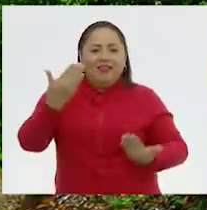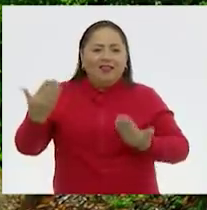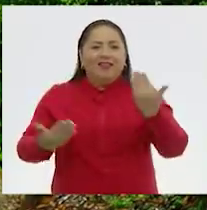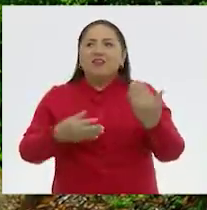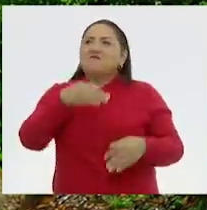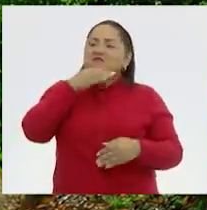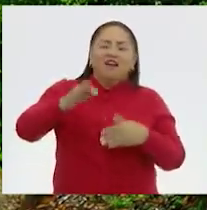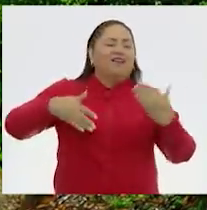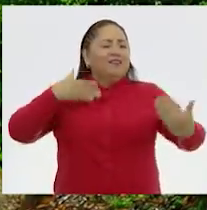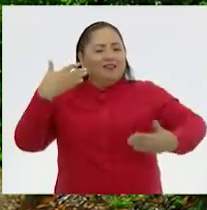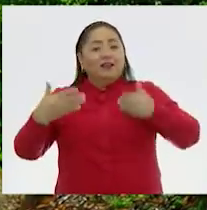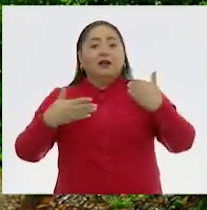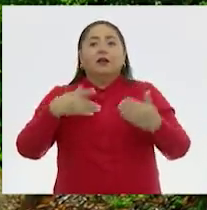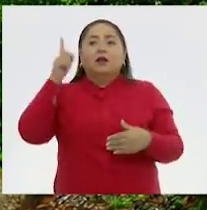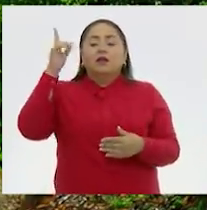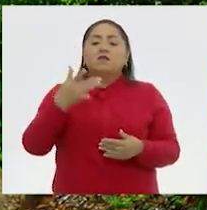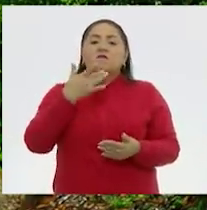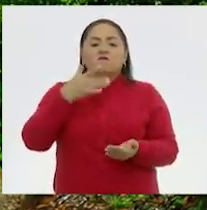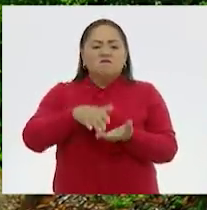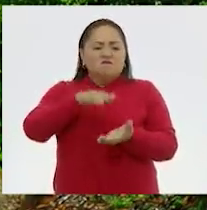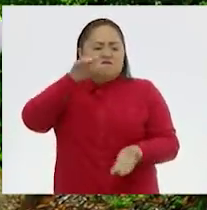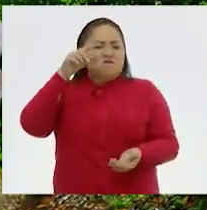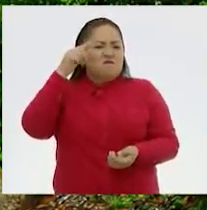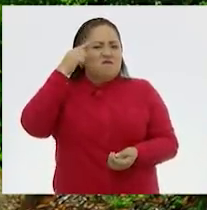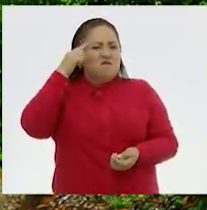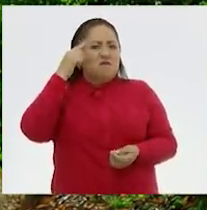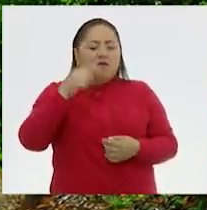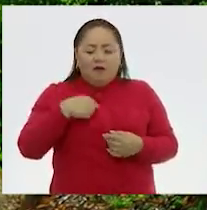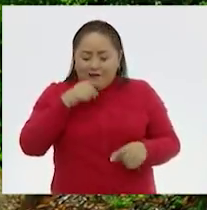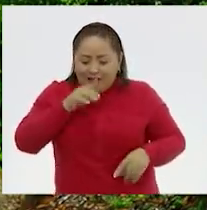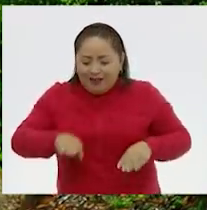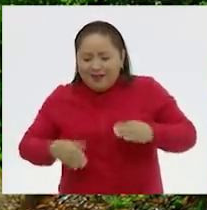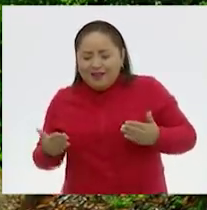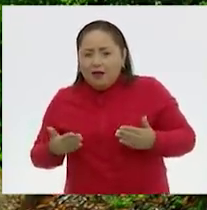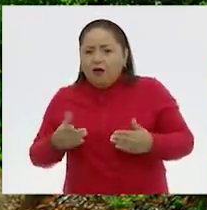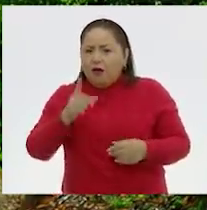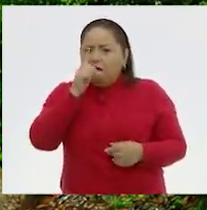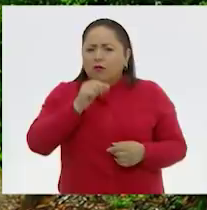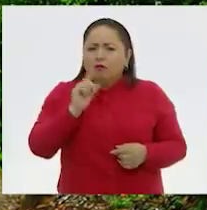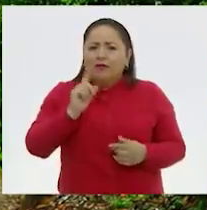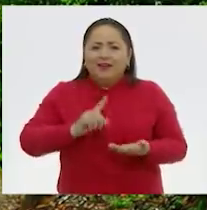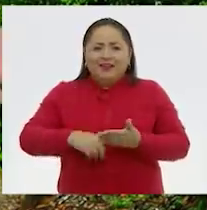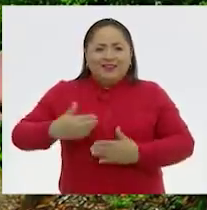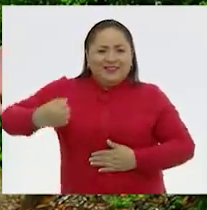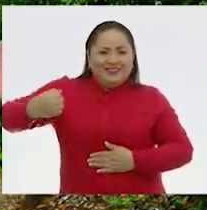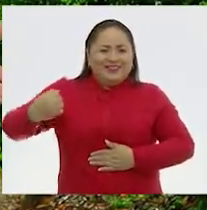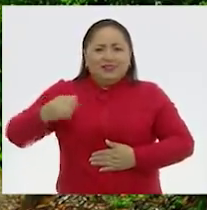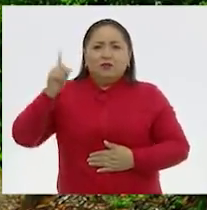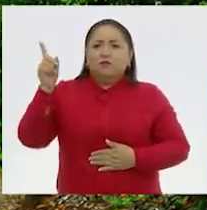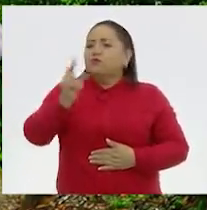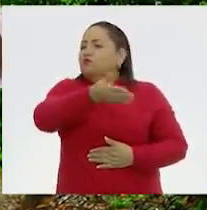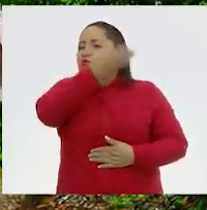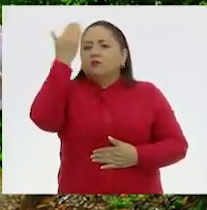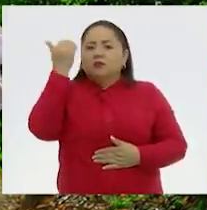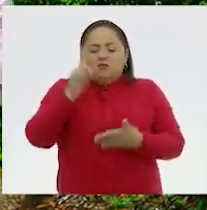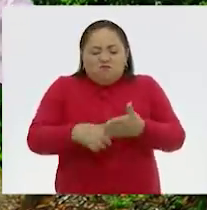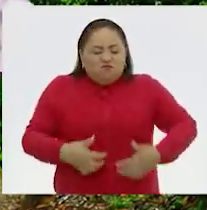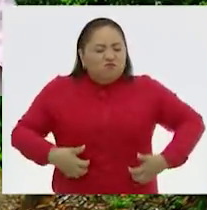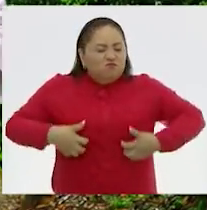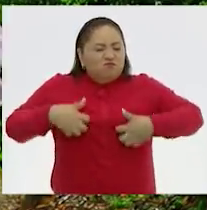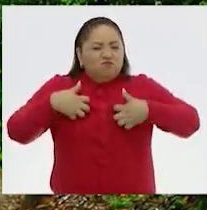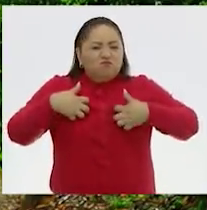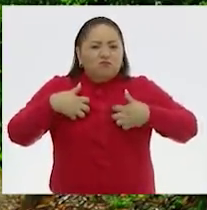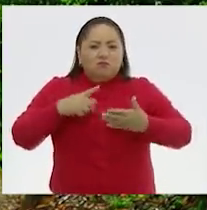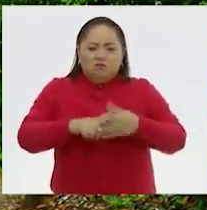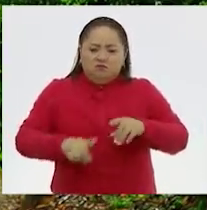buena la fiesta y el dinosaurio se enojó porque no le salía un paso. Era un paso de quebradita. No le salía y se enojó tanto que